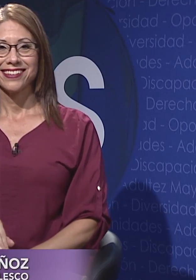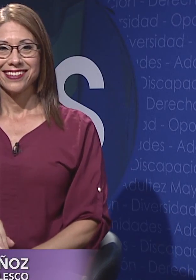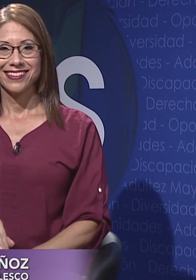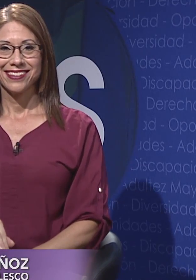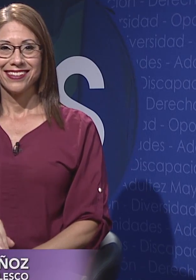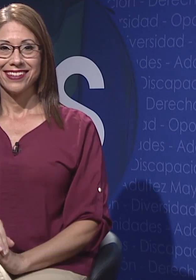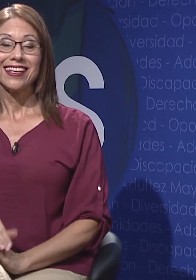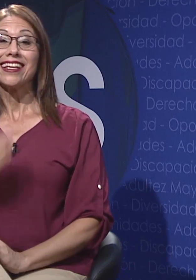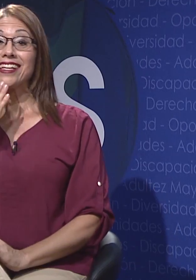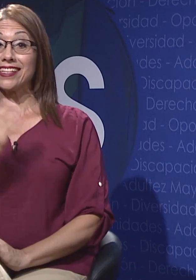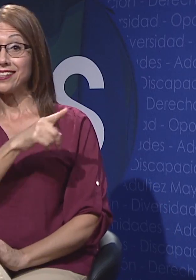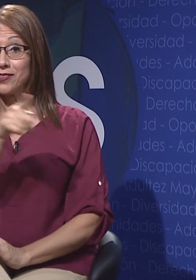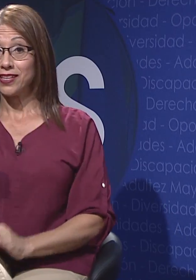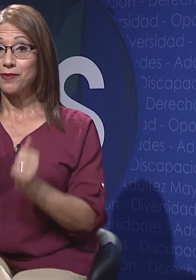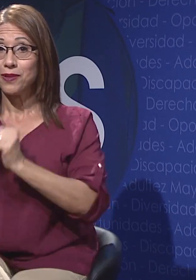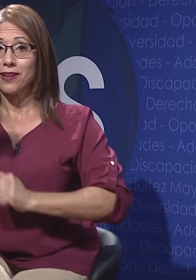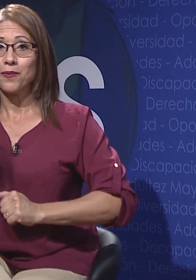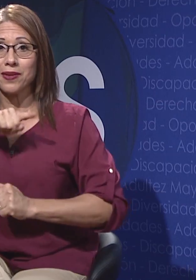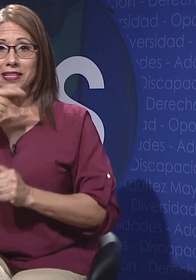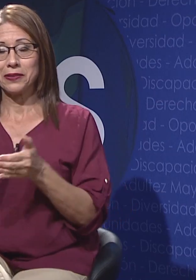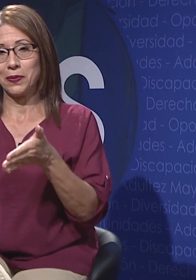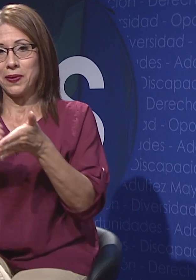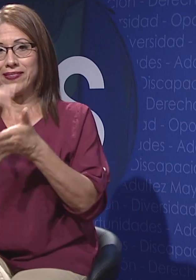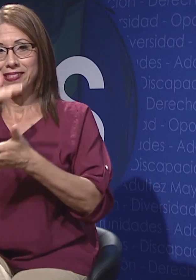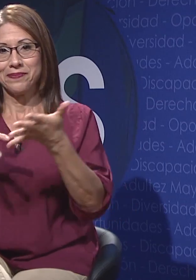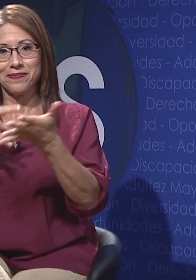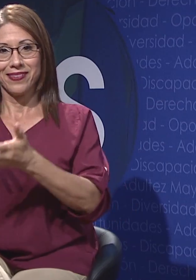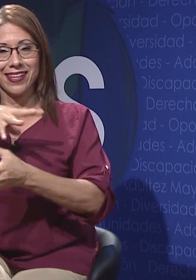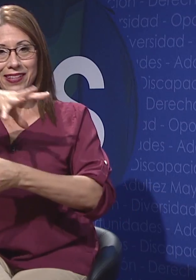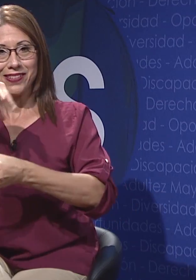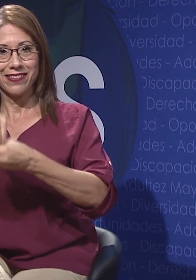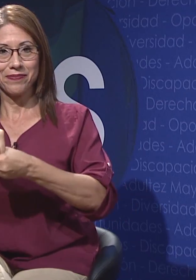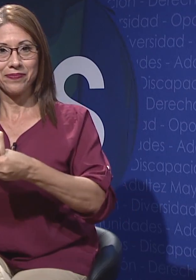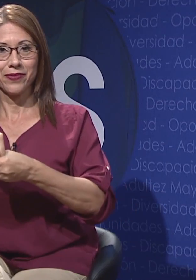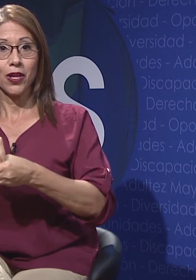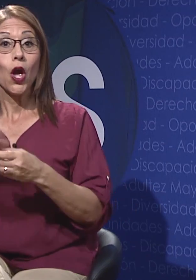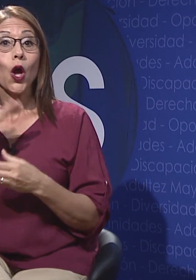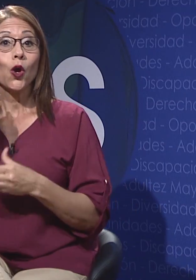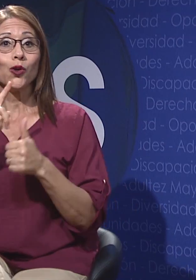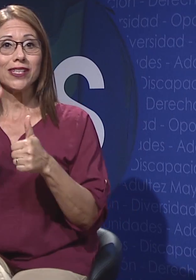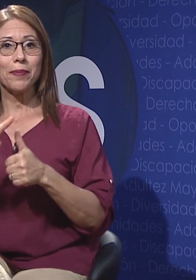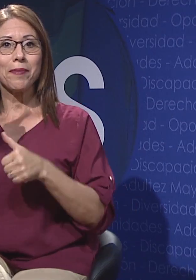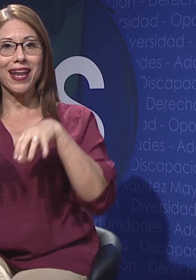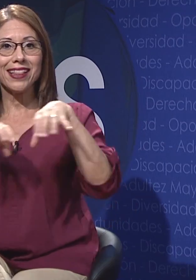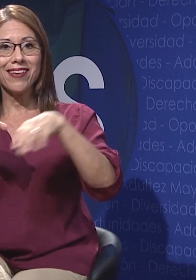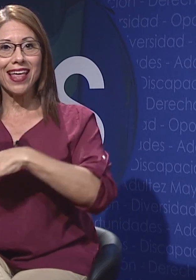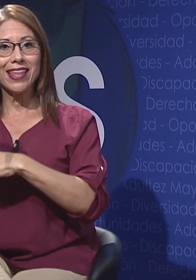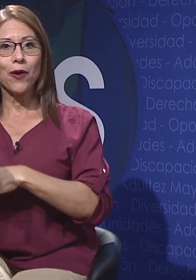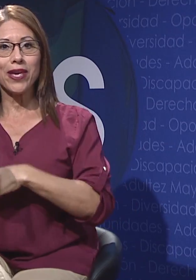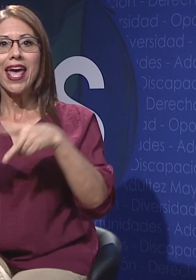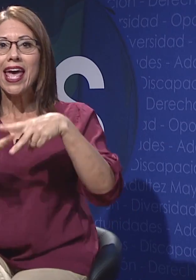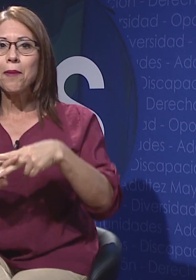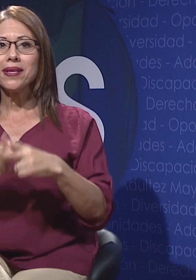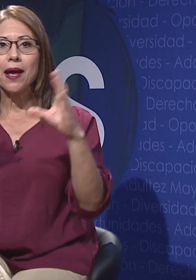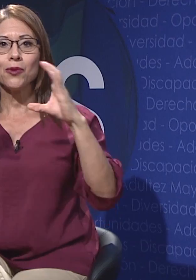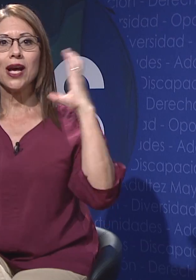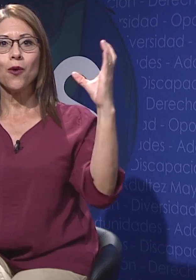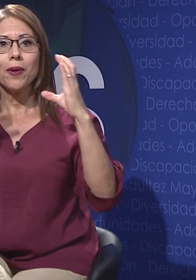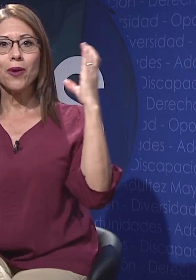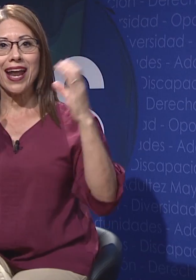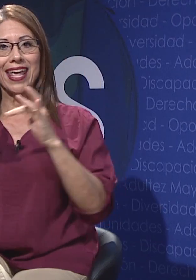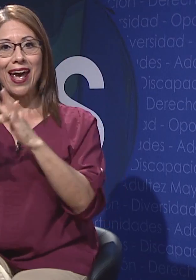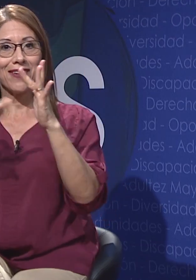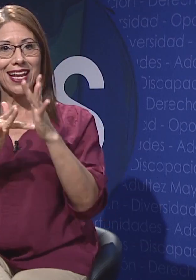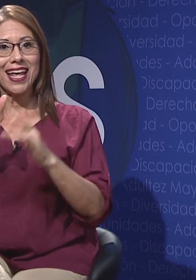Y muchas gracias a usted por acompañarnos una vez más en nuestra sección de Agenda Inclusiva. Con nuestra primera actividad de hoy, empezamos